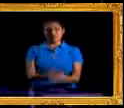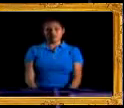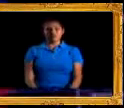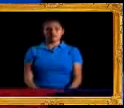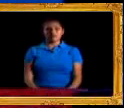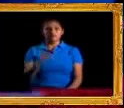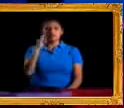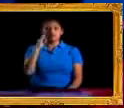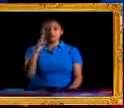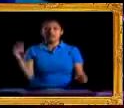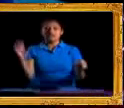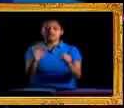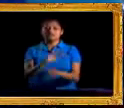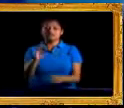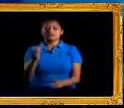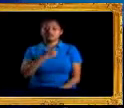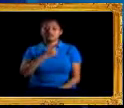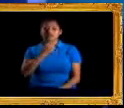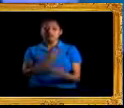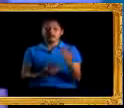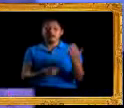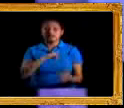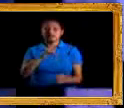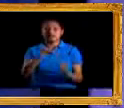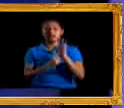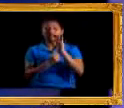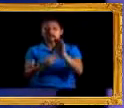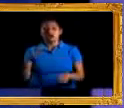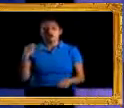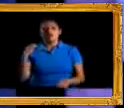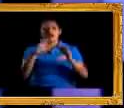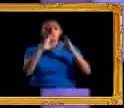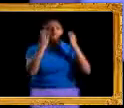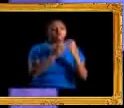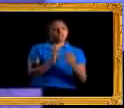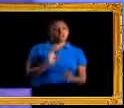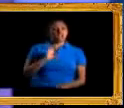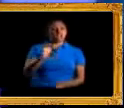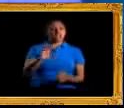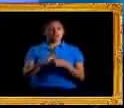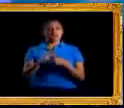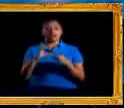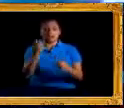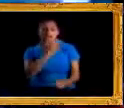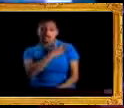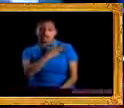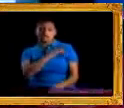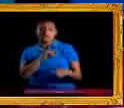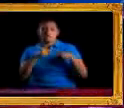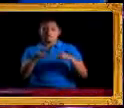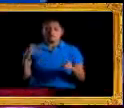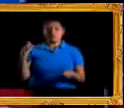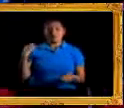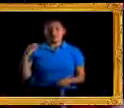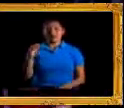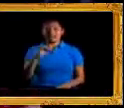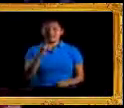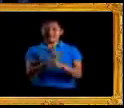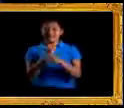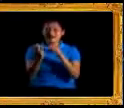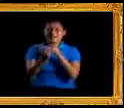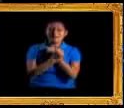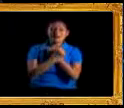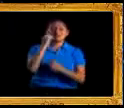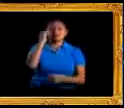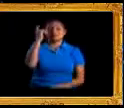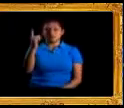Mire las llenuras que se van a estar manifestando. Para el mundo, el engaño de las riquezas, pero para la iglesia amada del